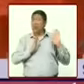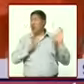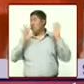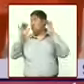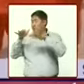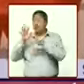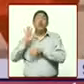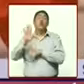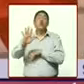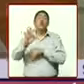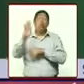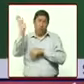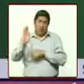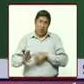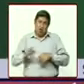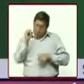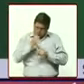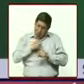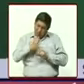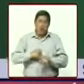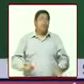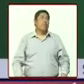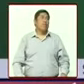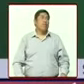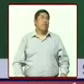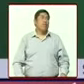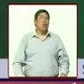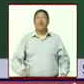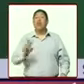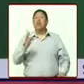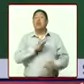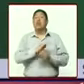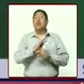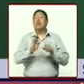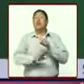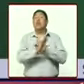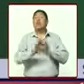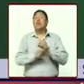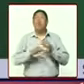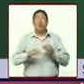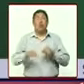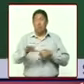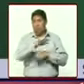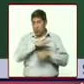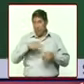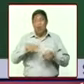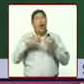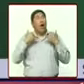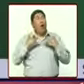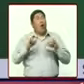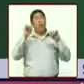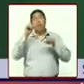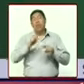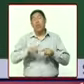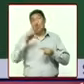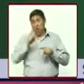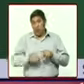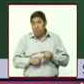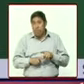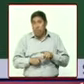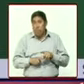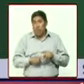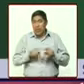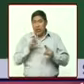fuego también en su territorio. Bueno, y el viceministro de Defensa Civil ha manifestado que aún está pendiente